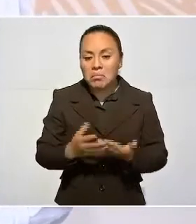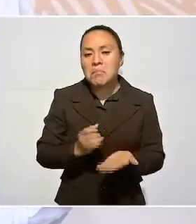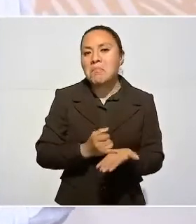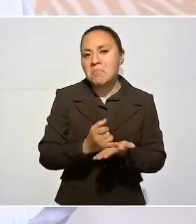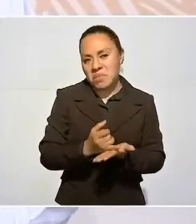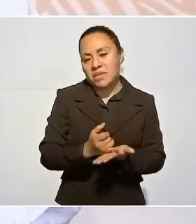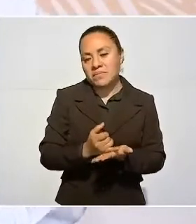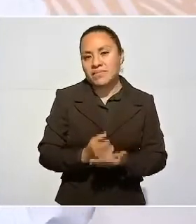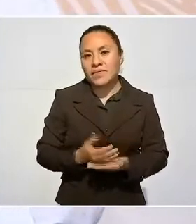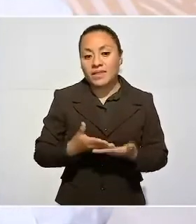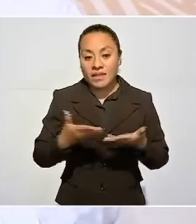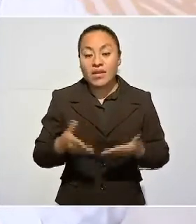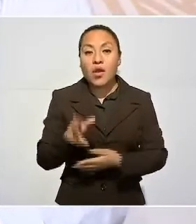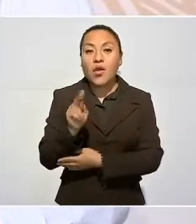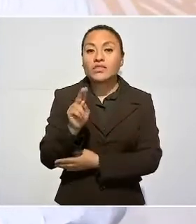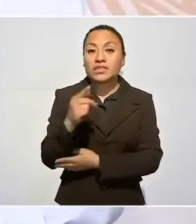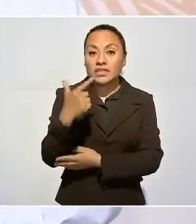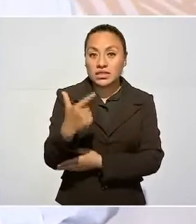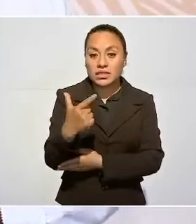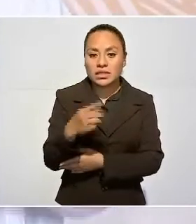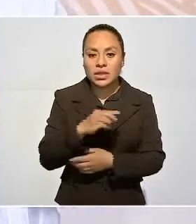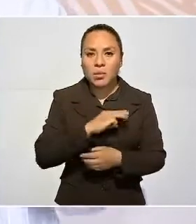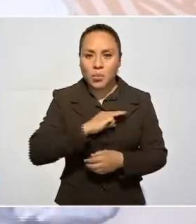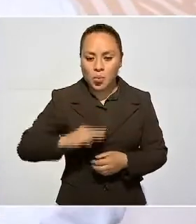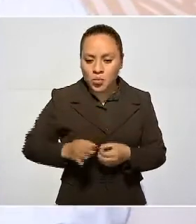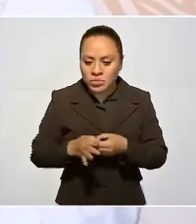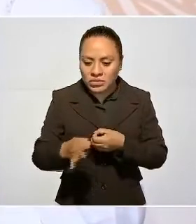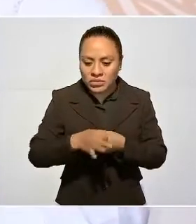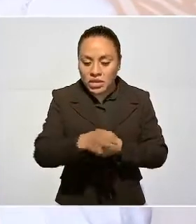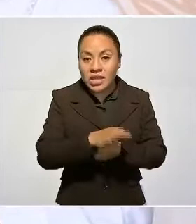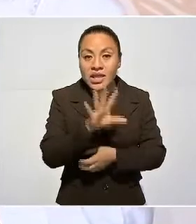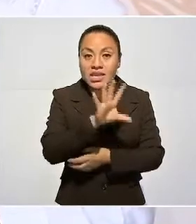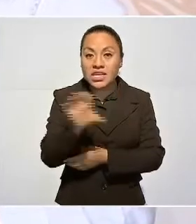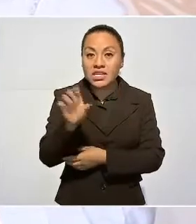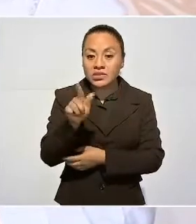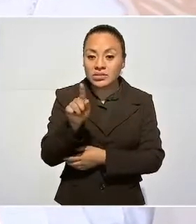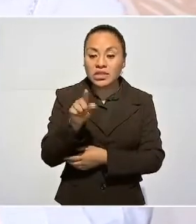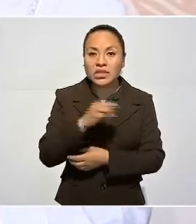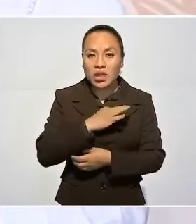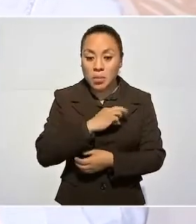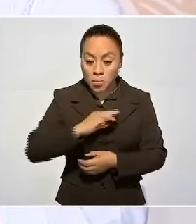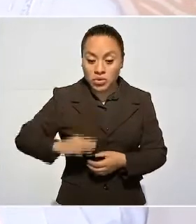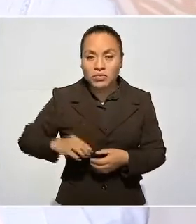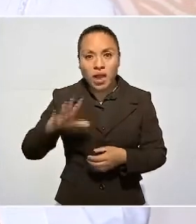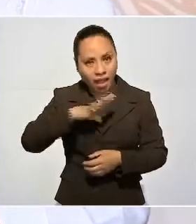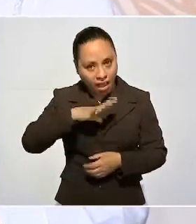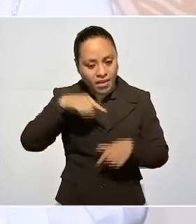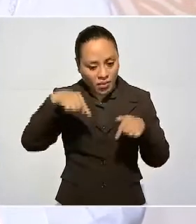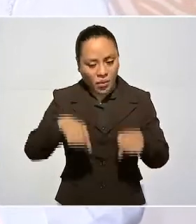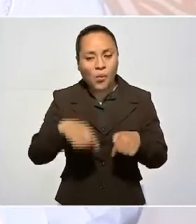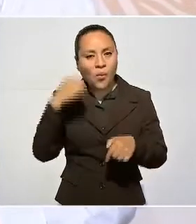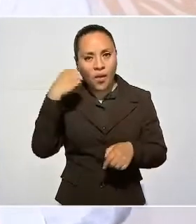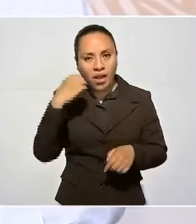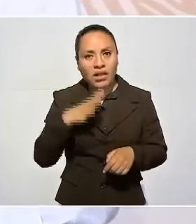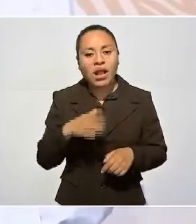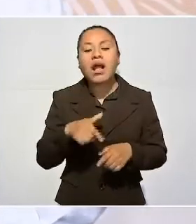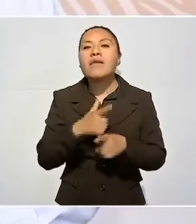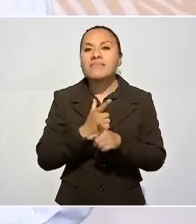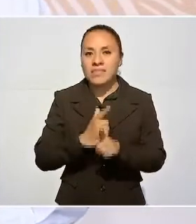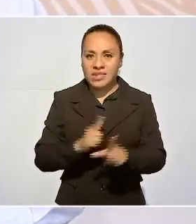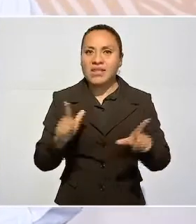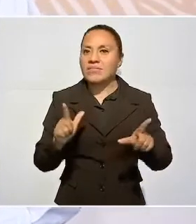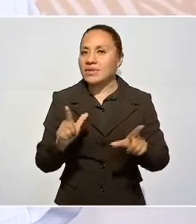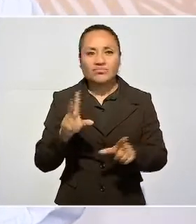presidente, tenemos 87 municipios de los 570 que hay en el estado de Oaxaca que están libres